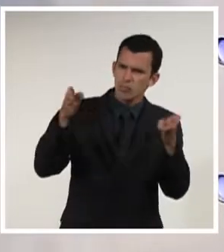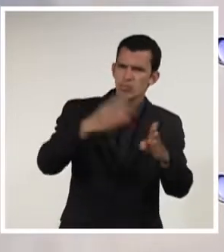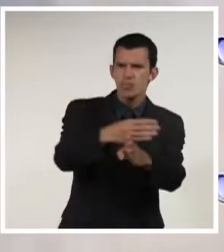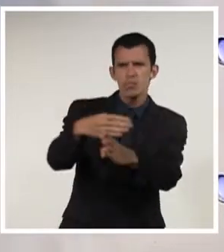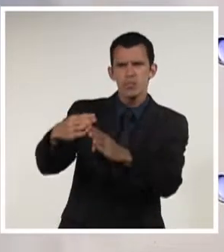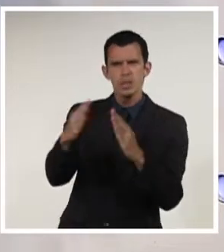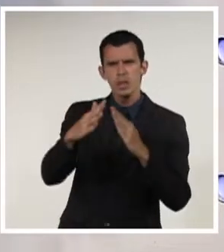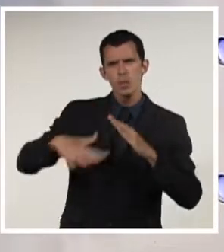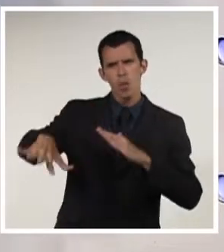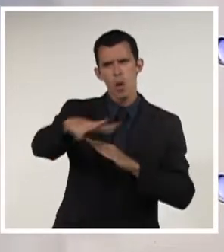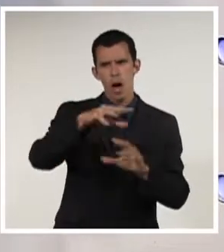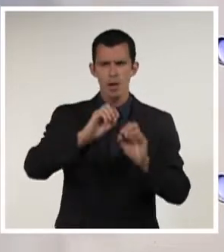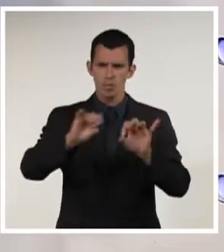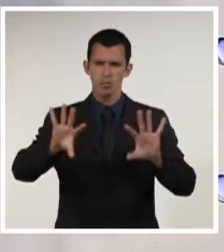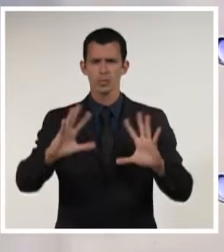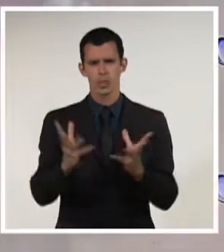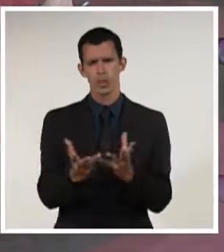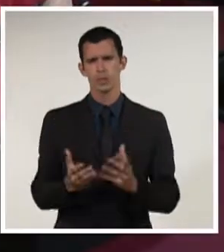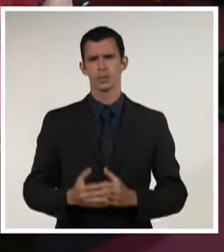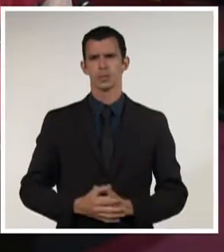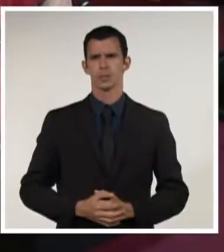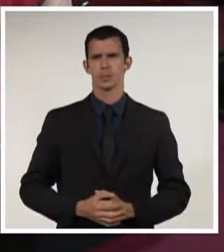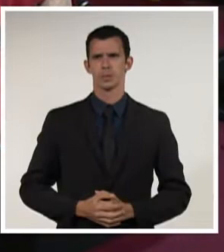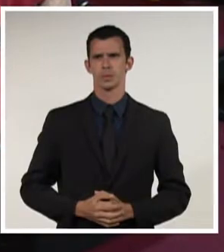en el ministerio de cultura